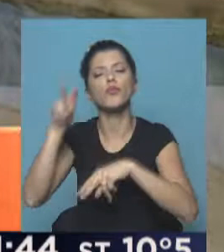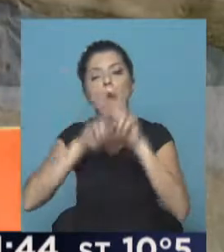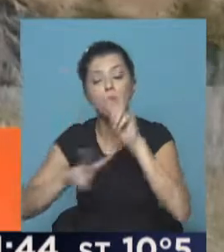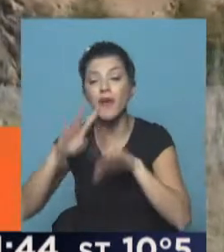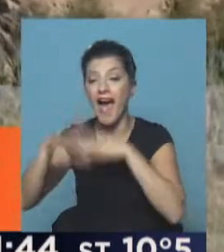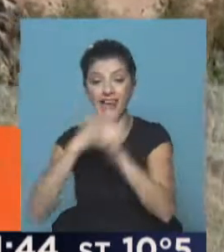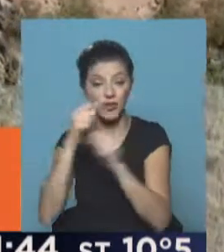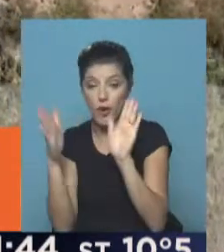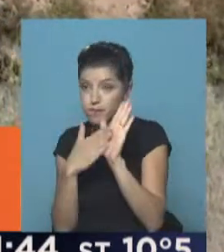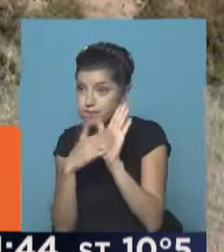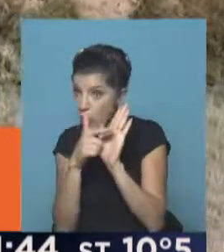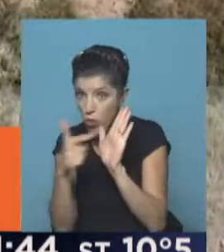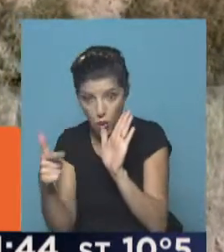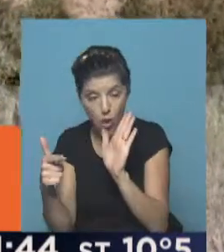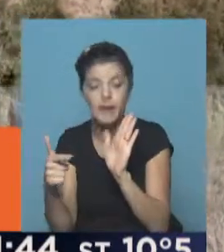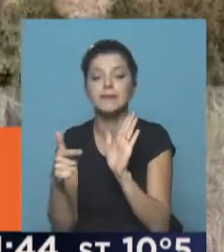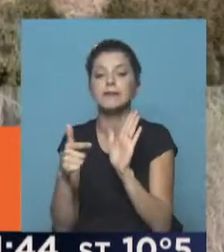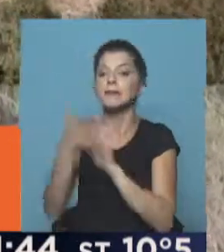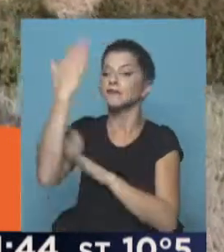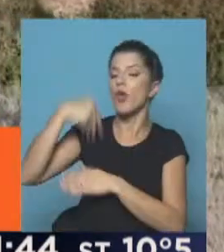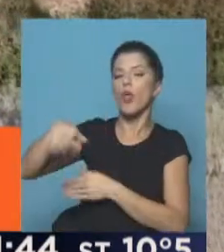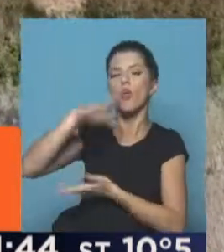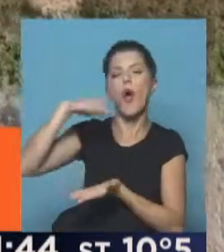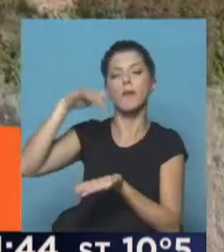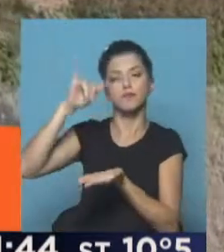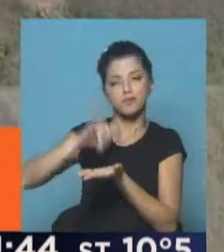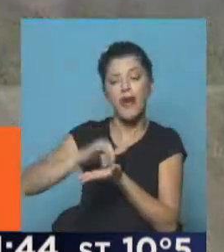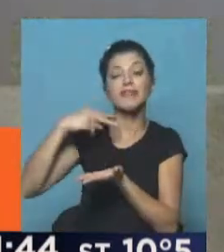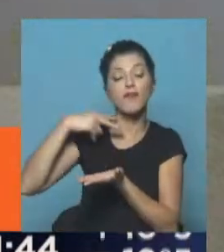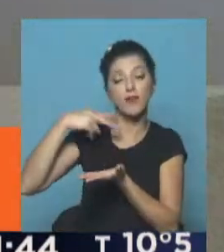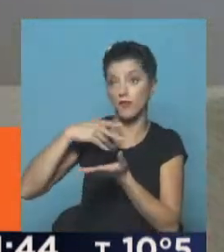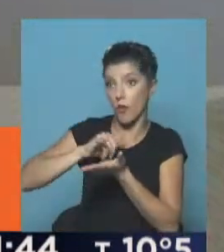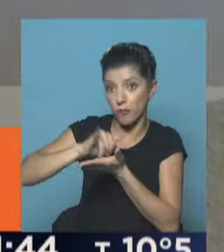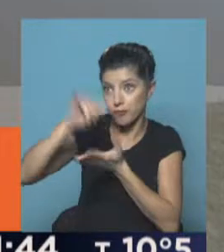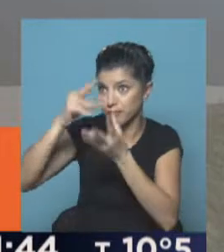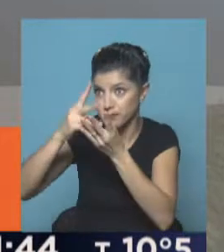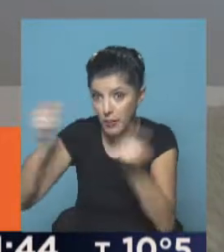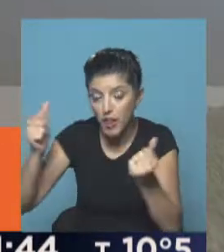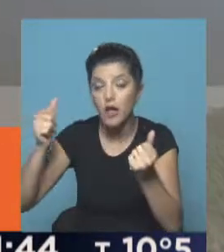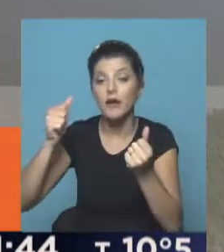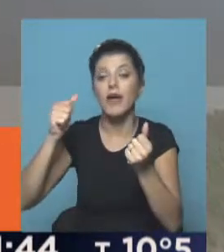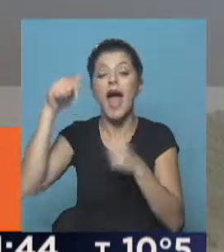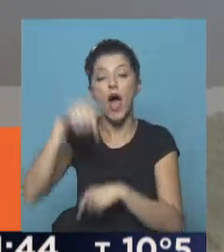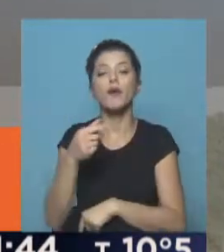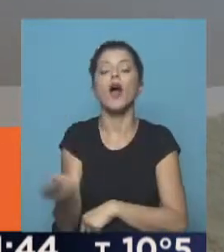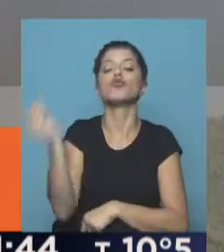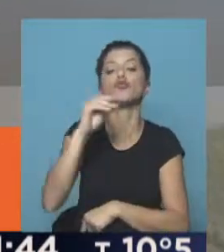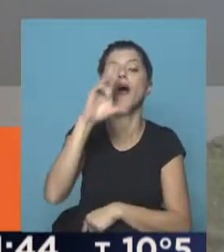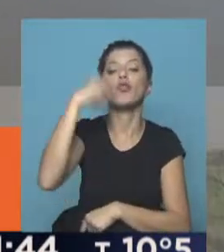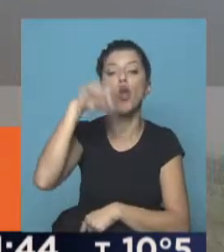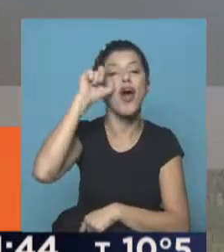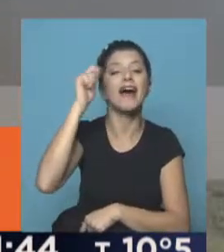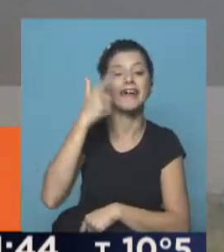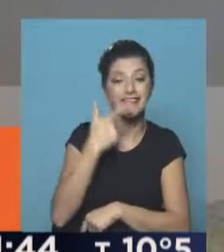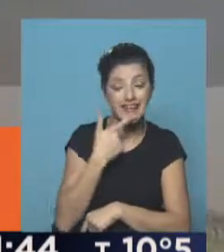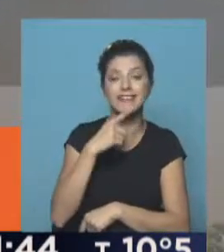rastros del avión desaparecido después de salir de San Fernando. Y una de las novedades es que sumaron drones térmicos a la búsqueda, que